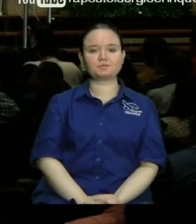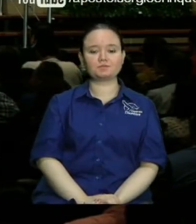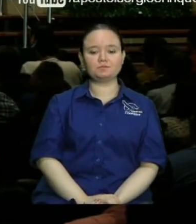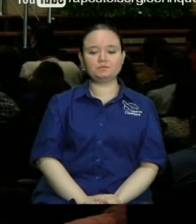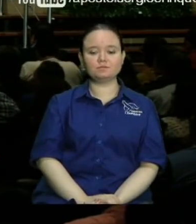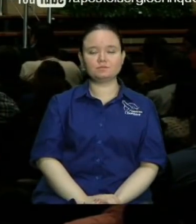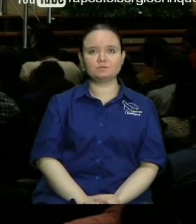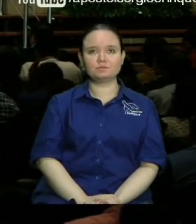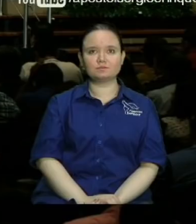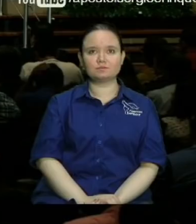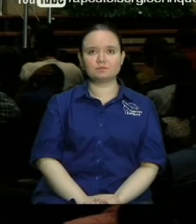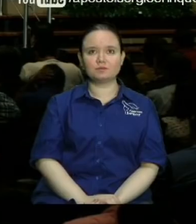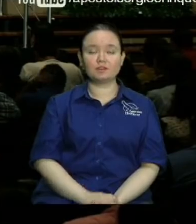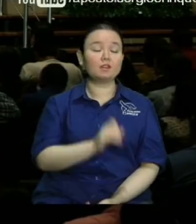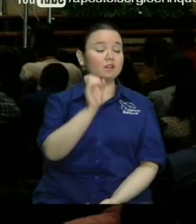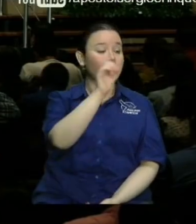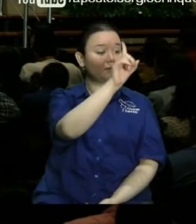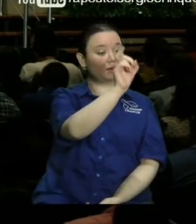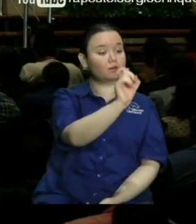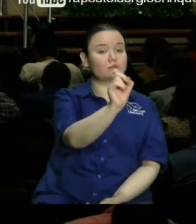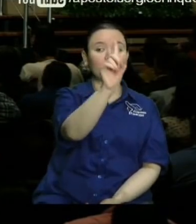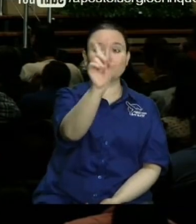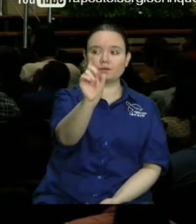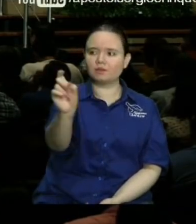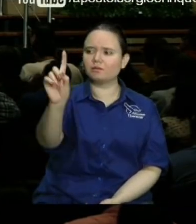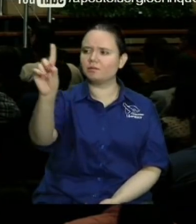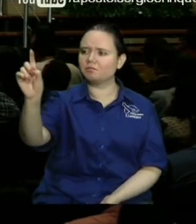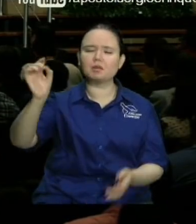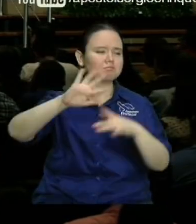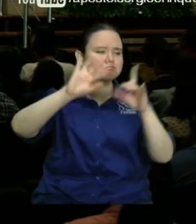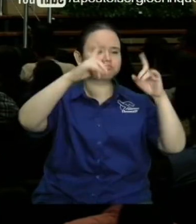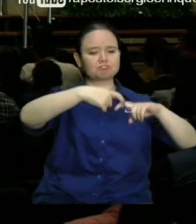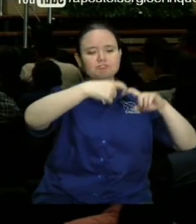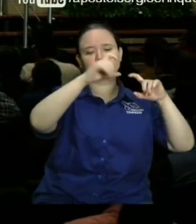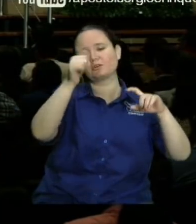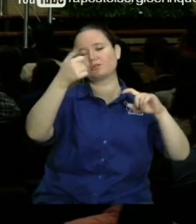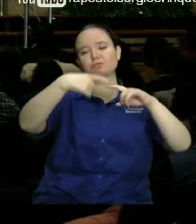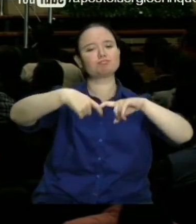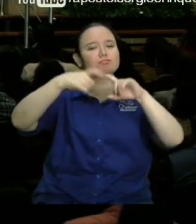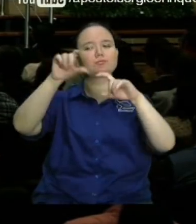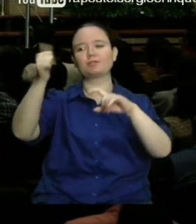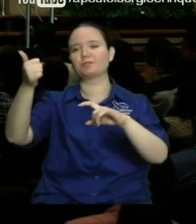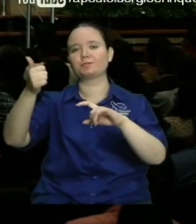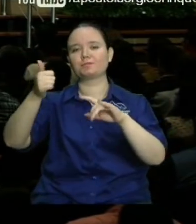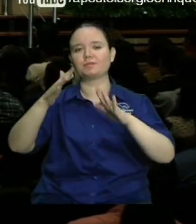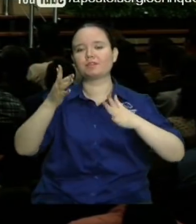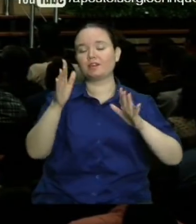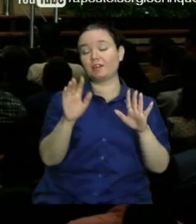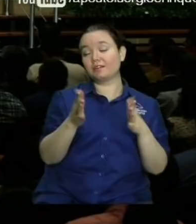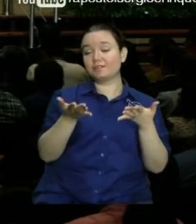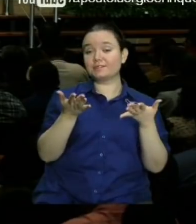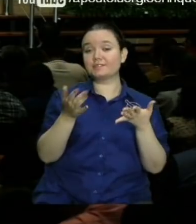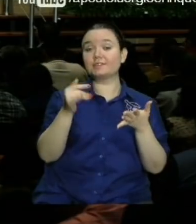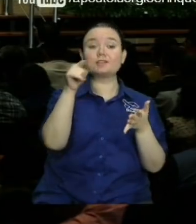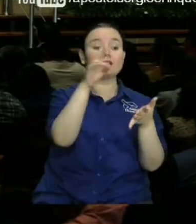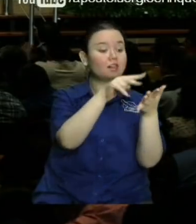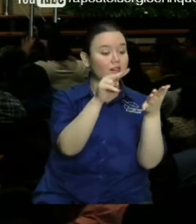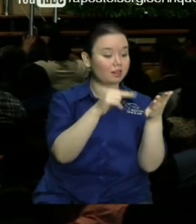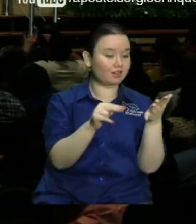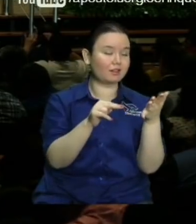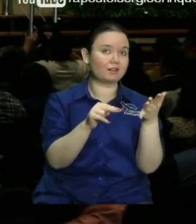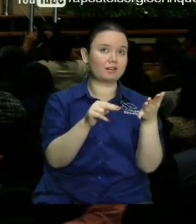Y a varios que les pregunté no sabían, no sé, sáltenselas, porque las genealogías no va. Lea la Biblia,